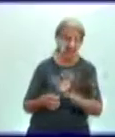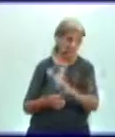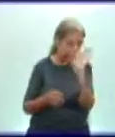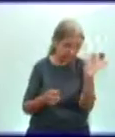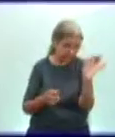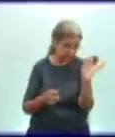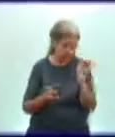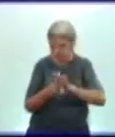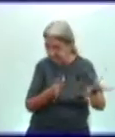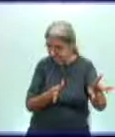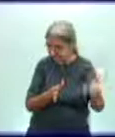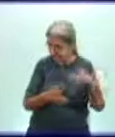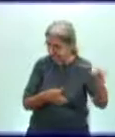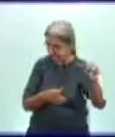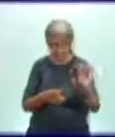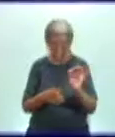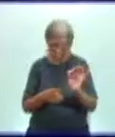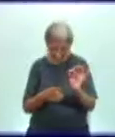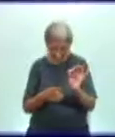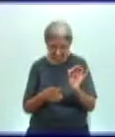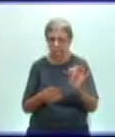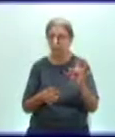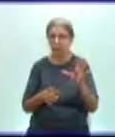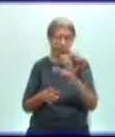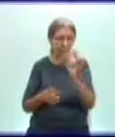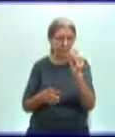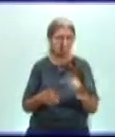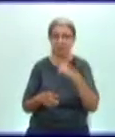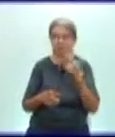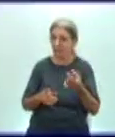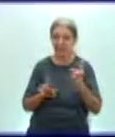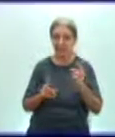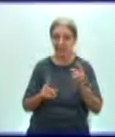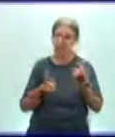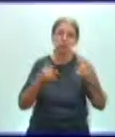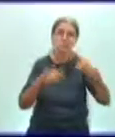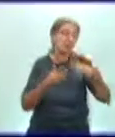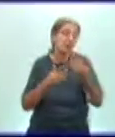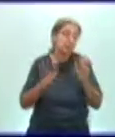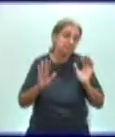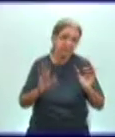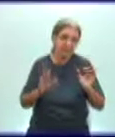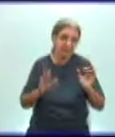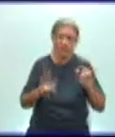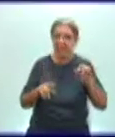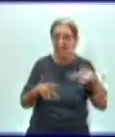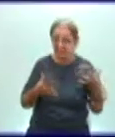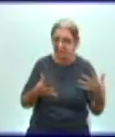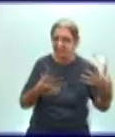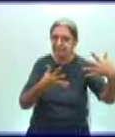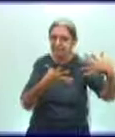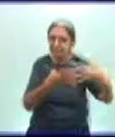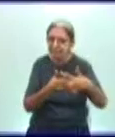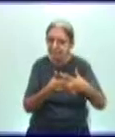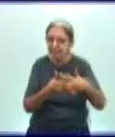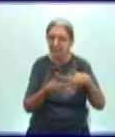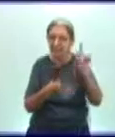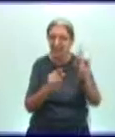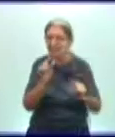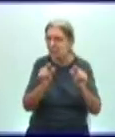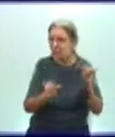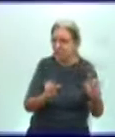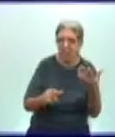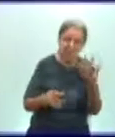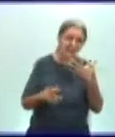¿Cómo se relacionan estos dos conceptos en este cuento? Eso es lo interesante. ¿Quiénes son los personajes? ¿A quién le